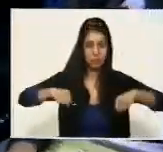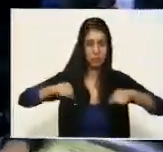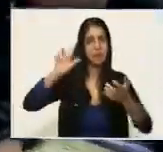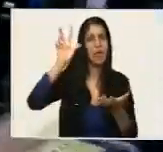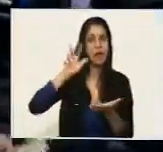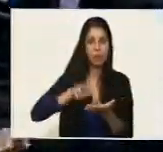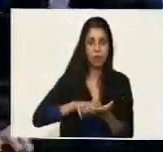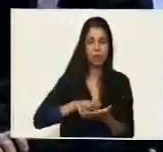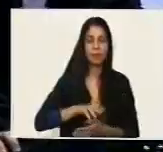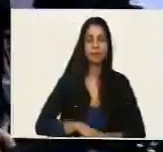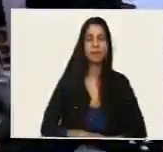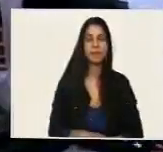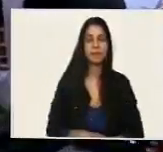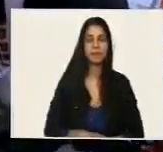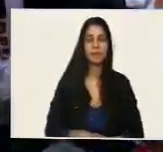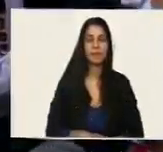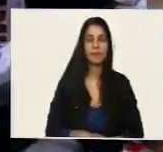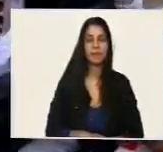secretario.